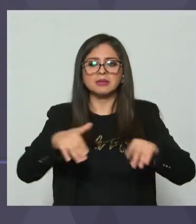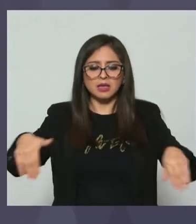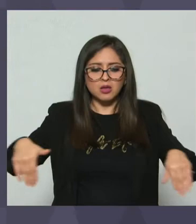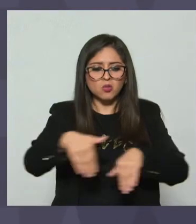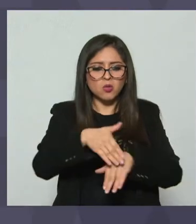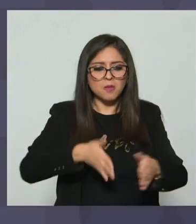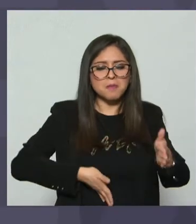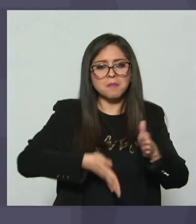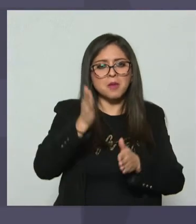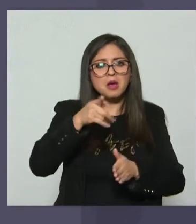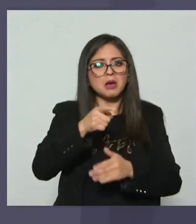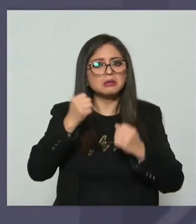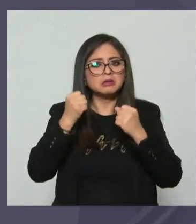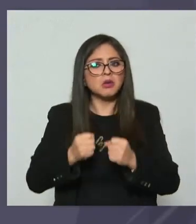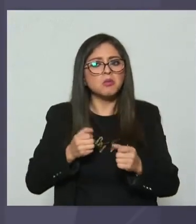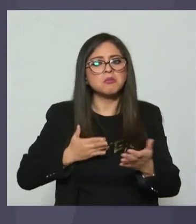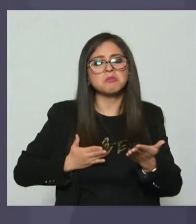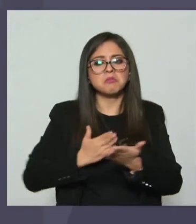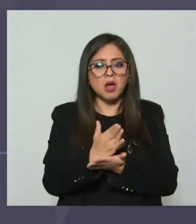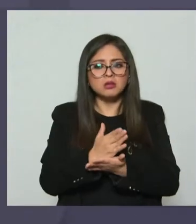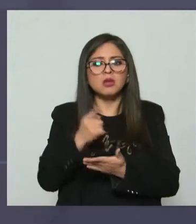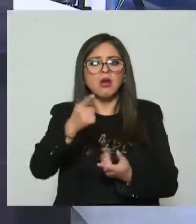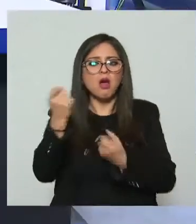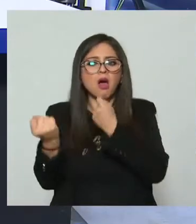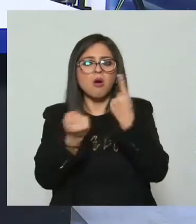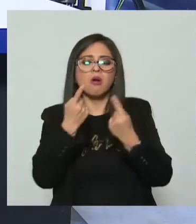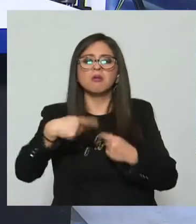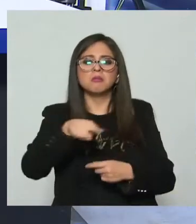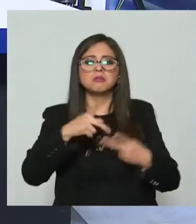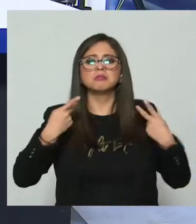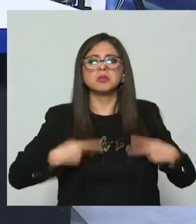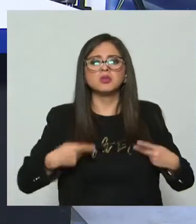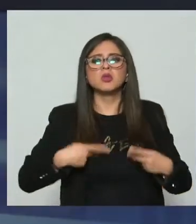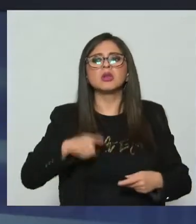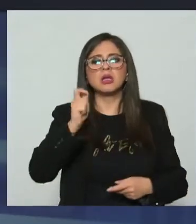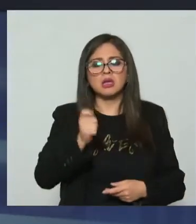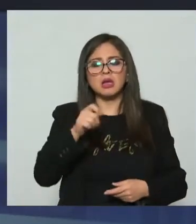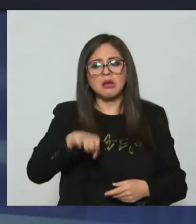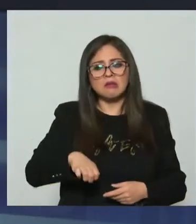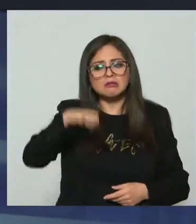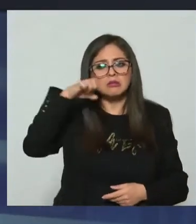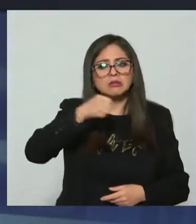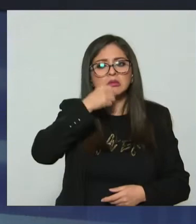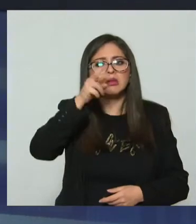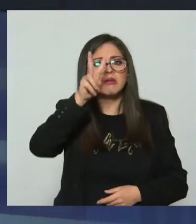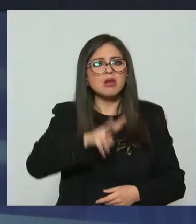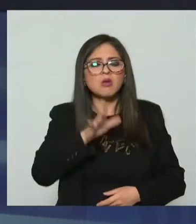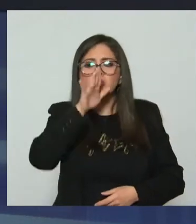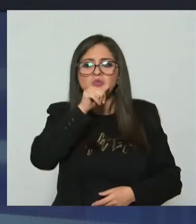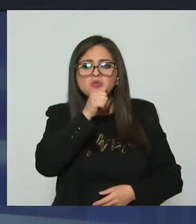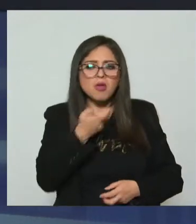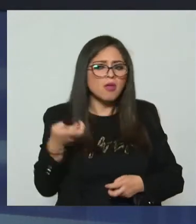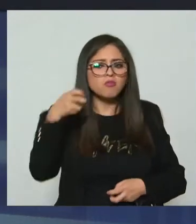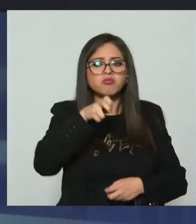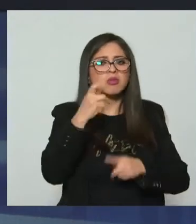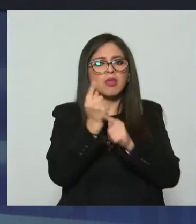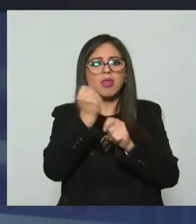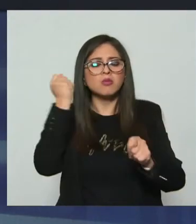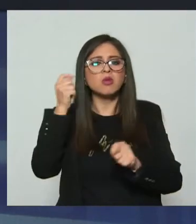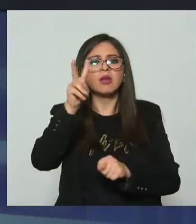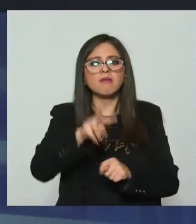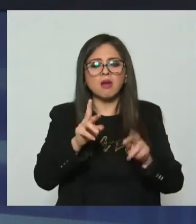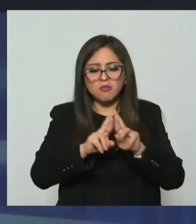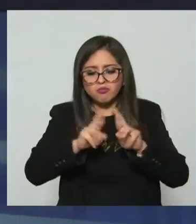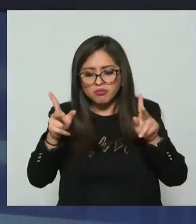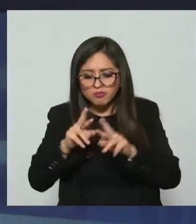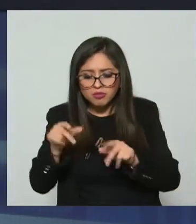seguros, que eso es muy importante porque hay mucha gente de ya edad muy considerable en la zona que no puede acceder al transporte público porque hay banquetas